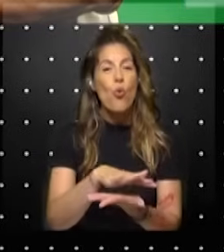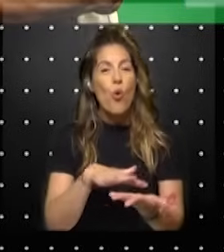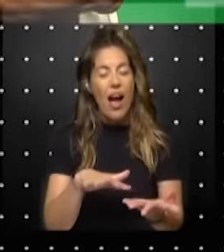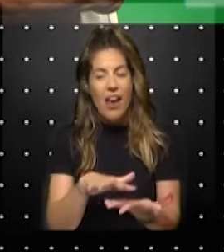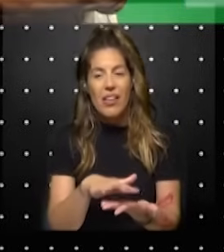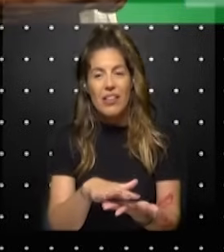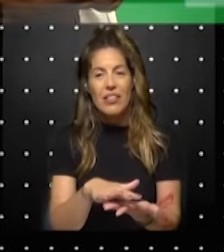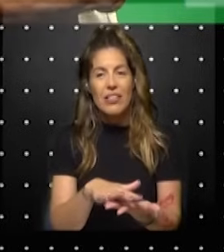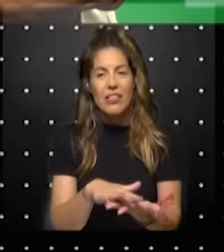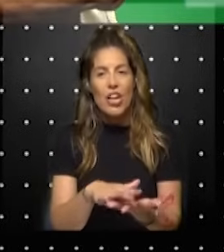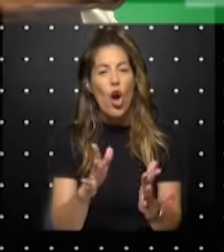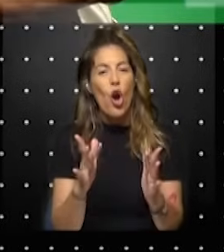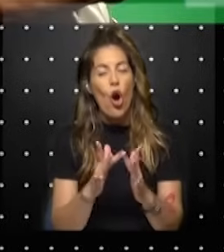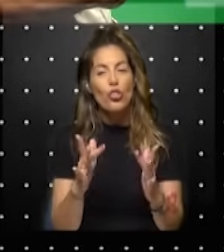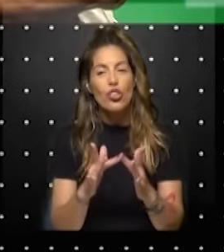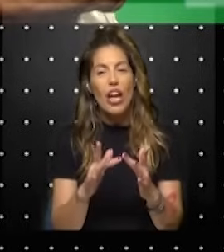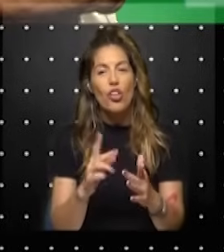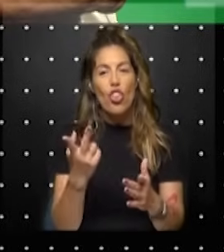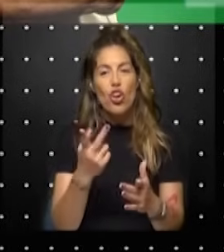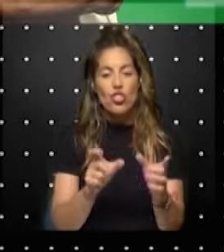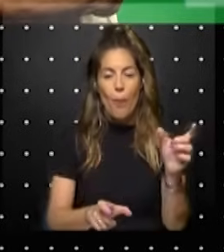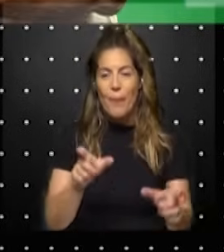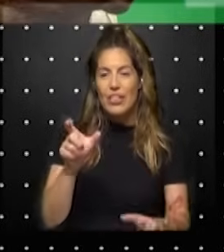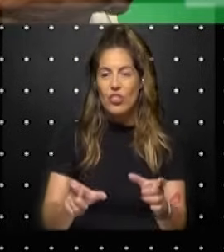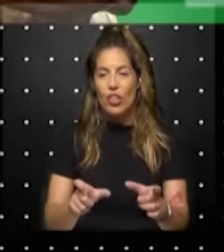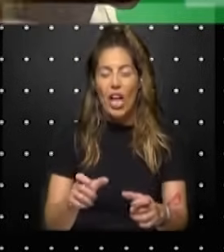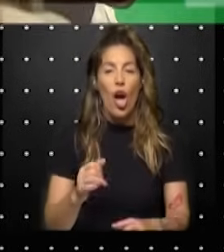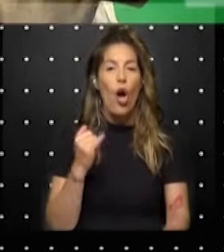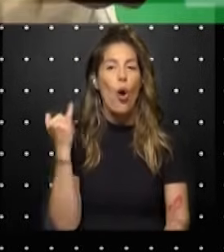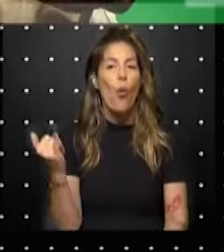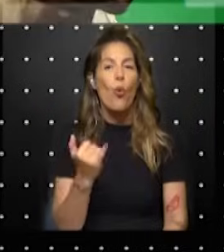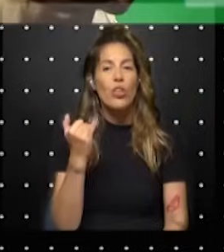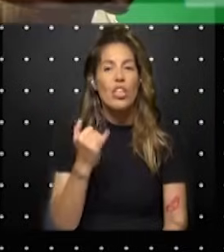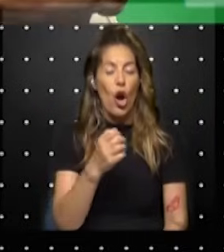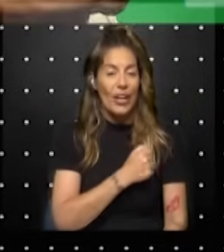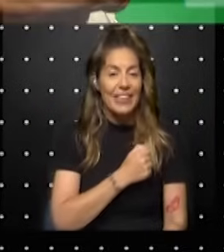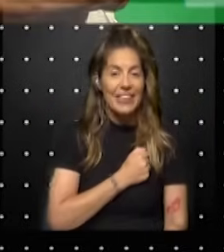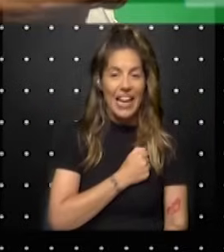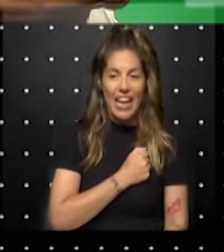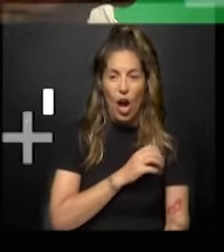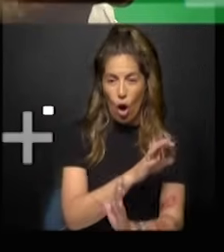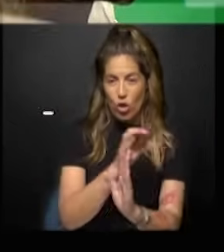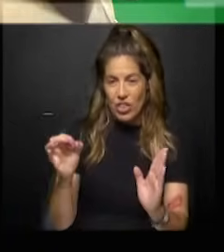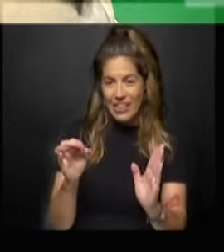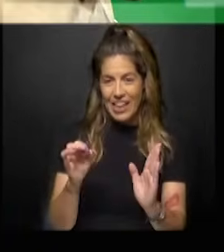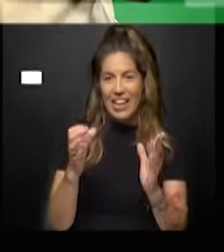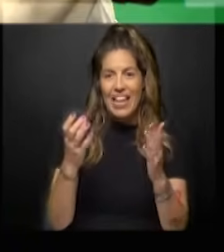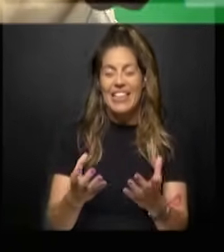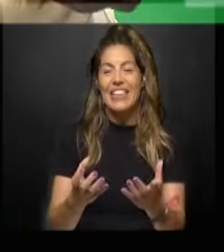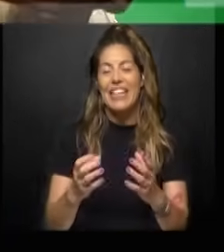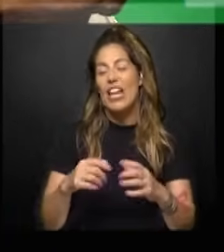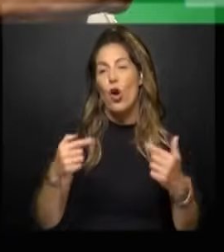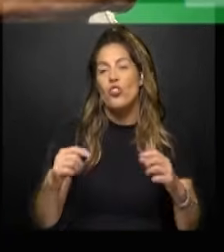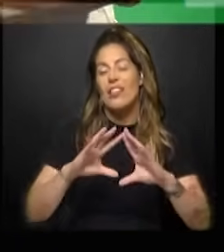de contacto entre dos civilizaciones, la judeo-cristiana occidental, de aspiraciones